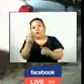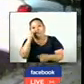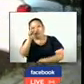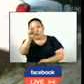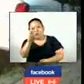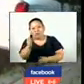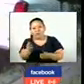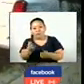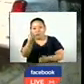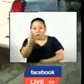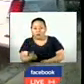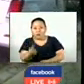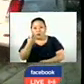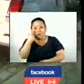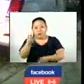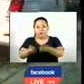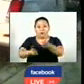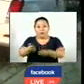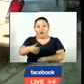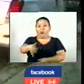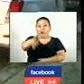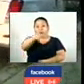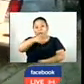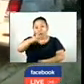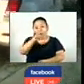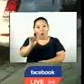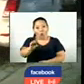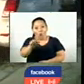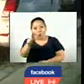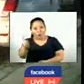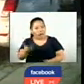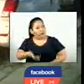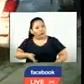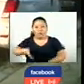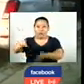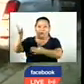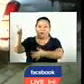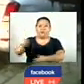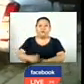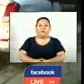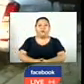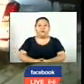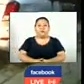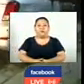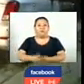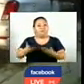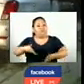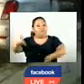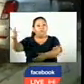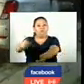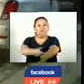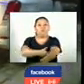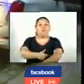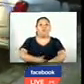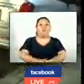dos por cierto la que conducía está en estado de ebriedad y la otra persona se la llevaron pues al hospital.